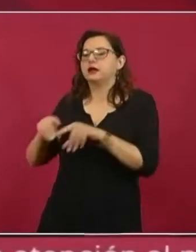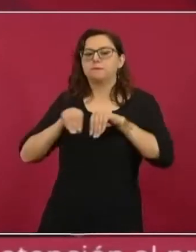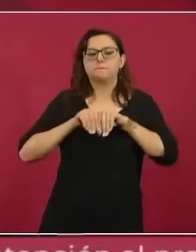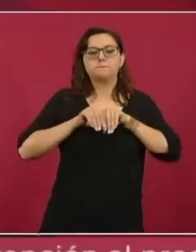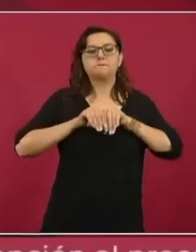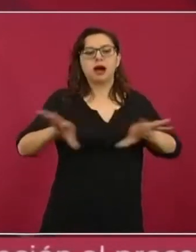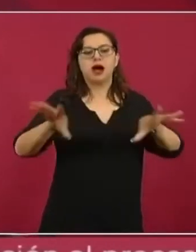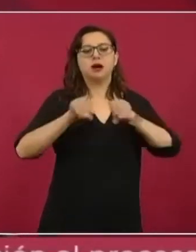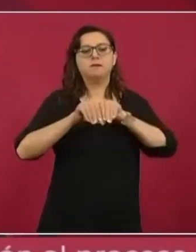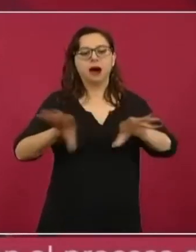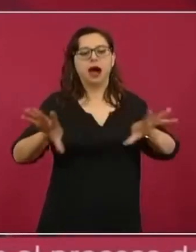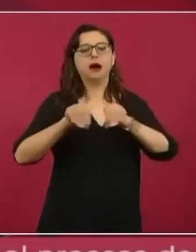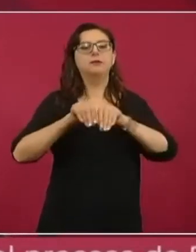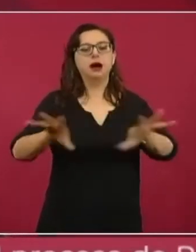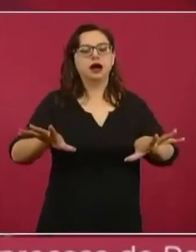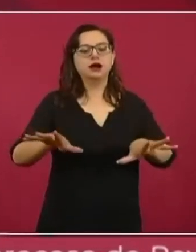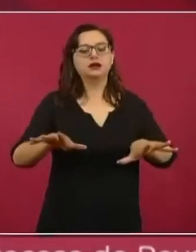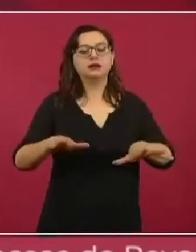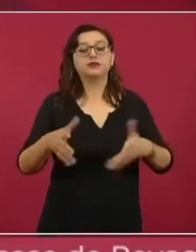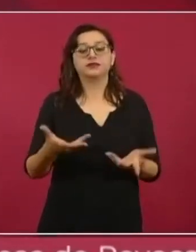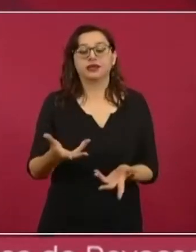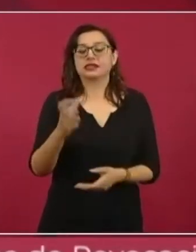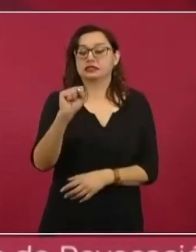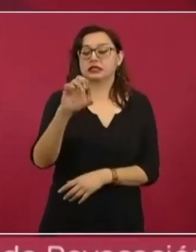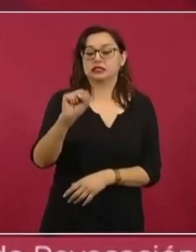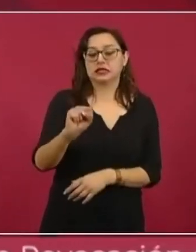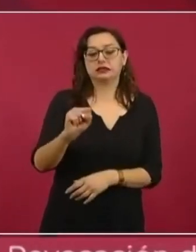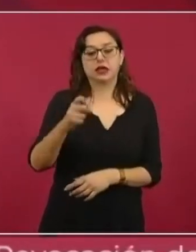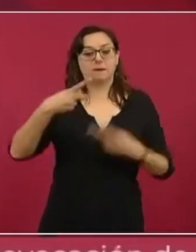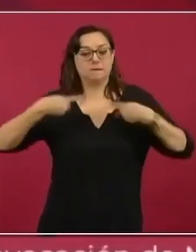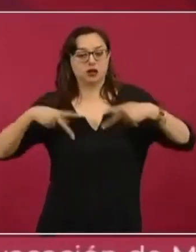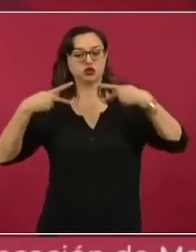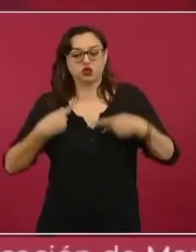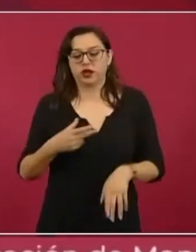y que de ahí salgan los que van a estar